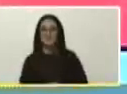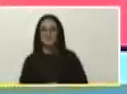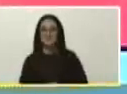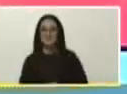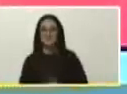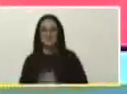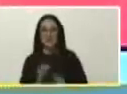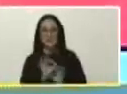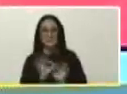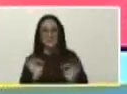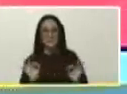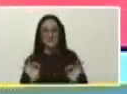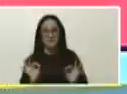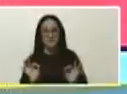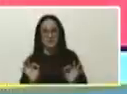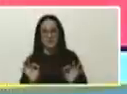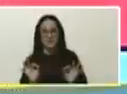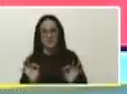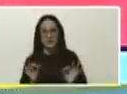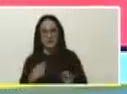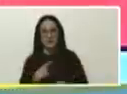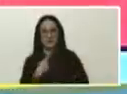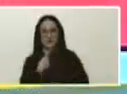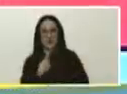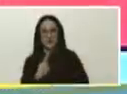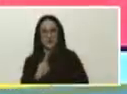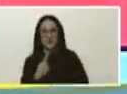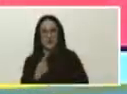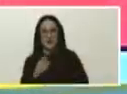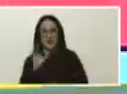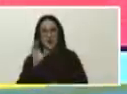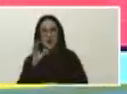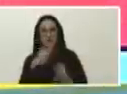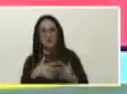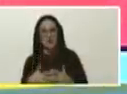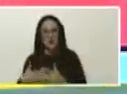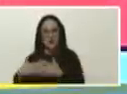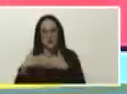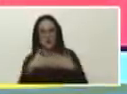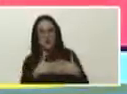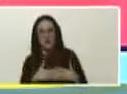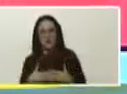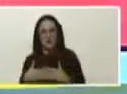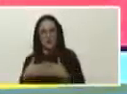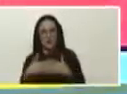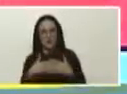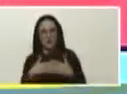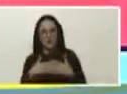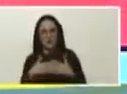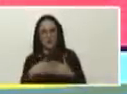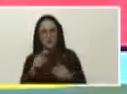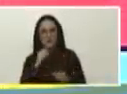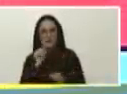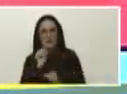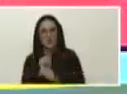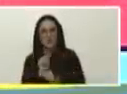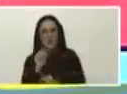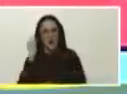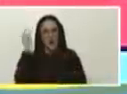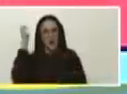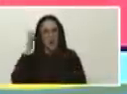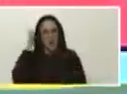En especial, se lo he dicho a los Estados Unidos de Norteamérica y se lo he dicho a